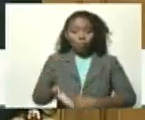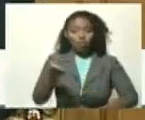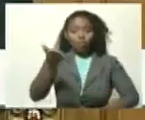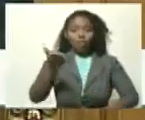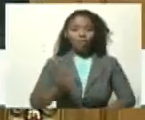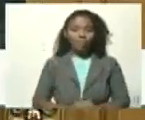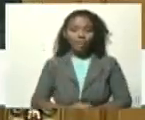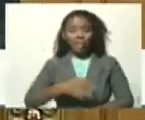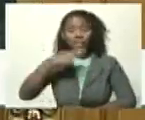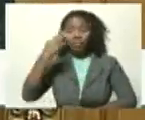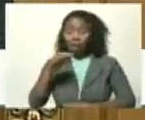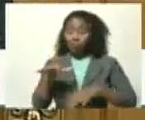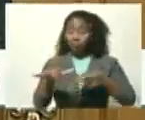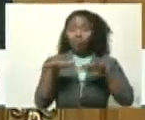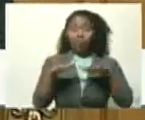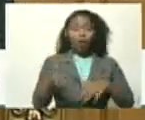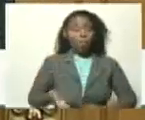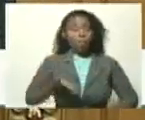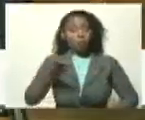verdad es un lujo.